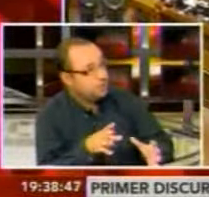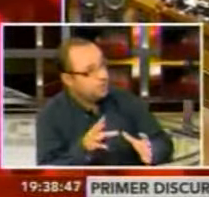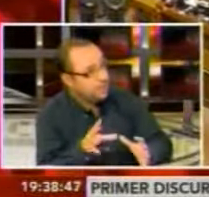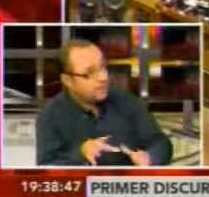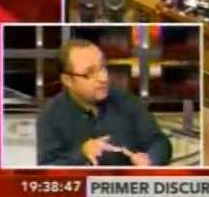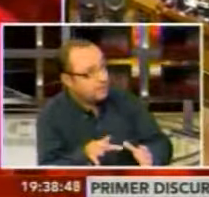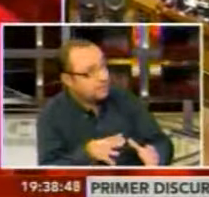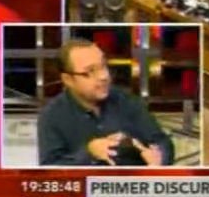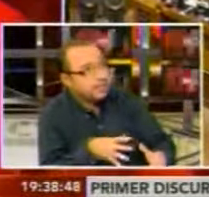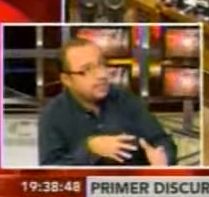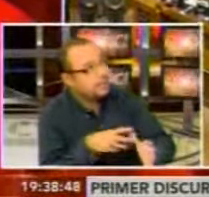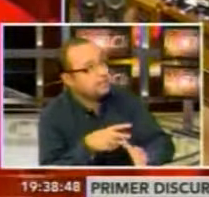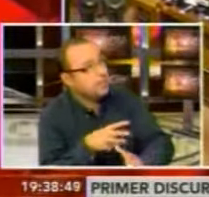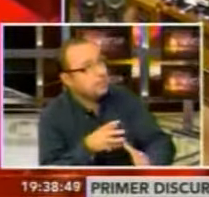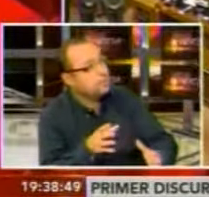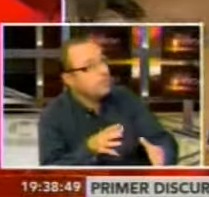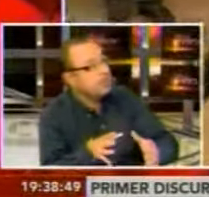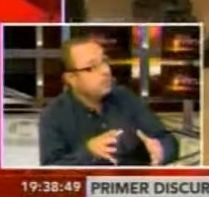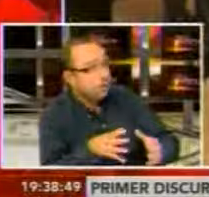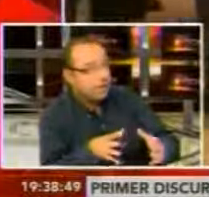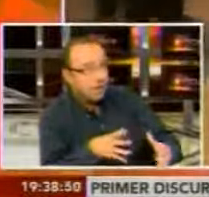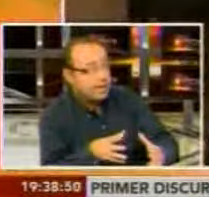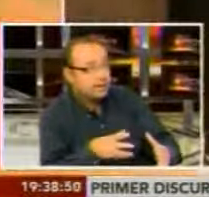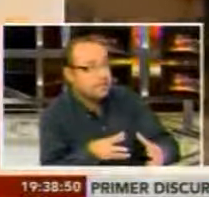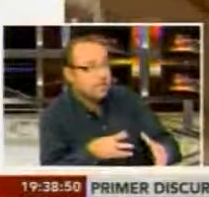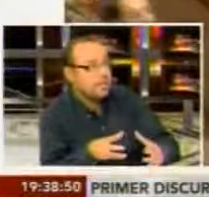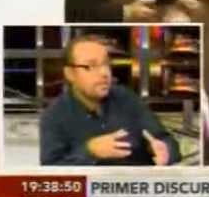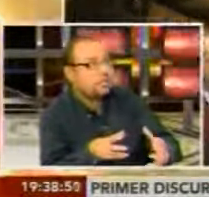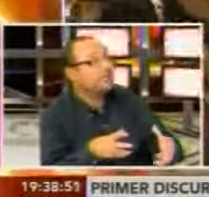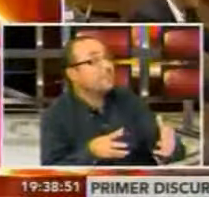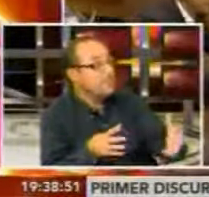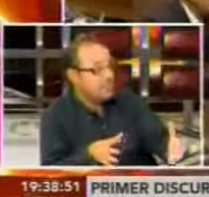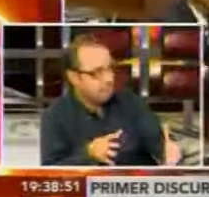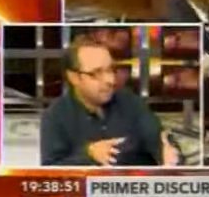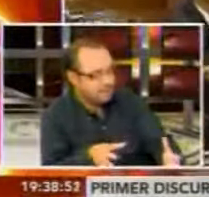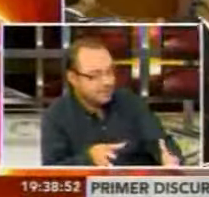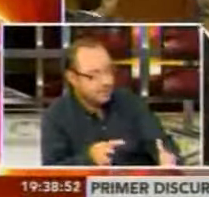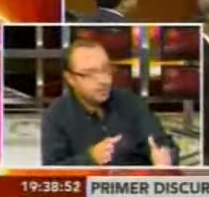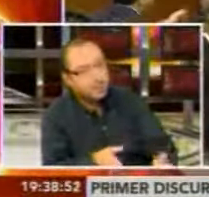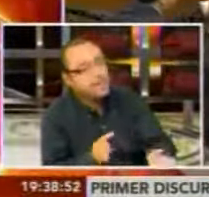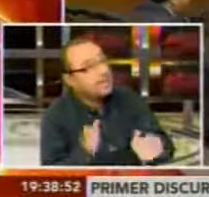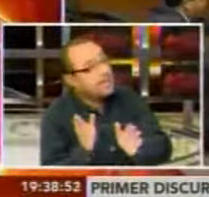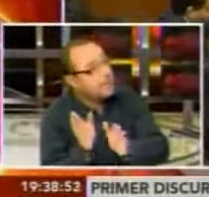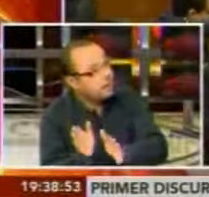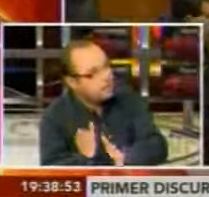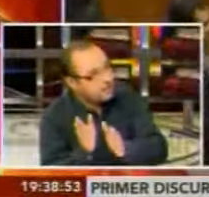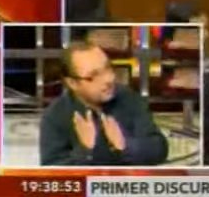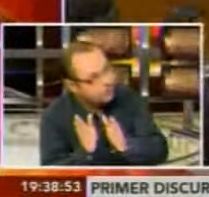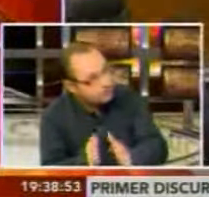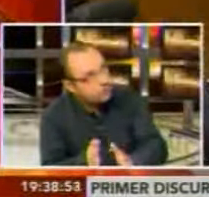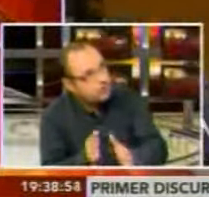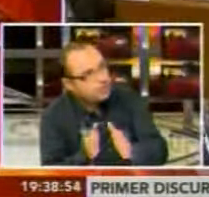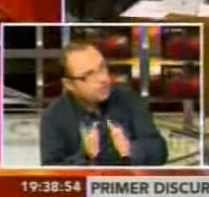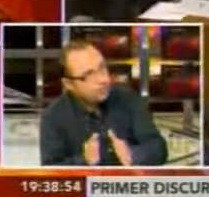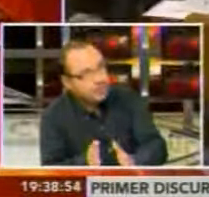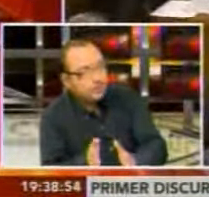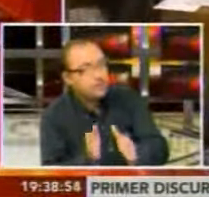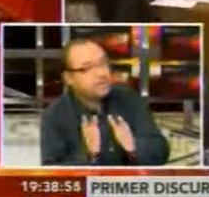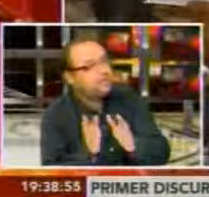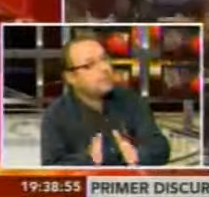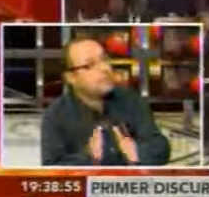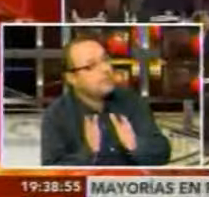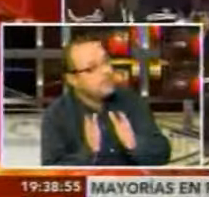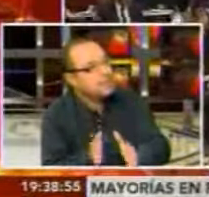o en dictaduras civiles, por así decirlo. Y la otra dimensión del conflicto va a radicar en cuestiones asociadas a